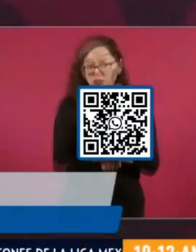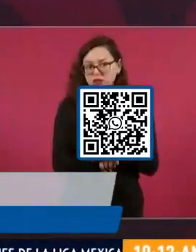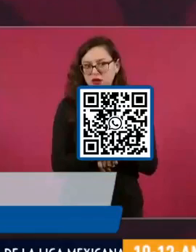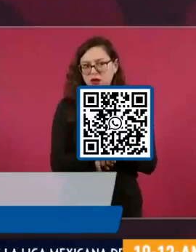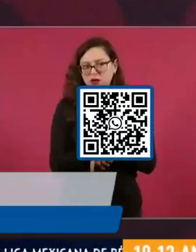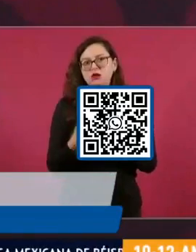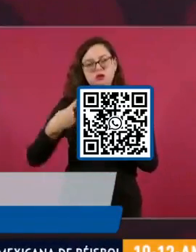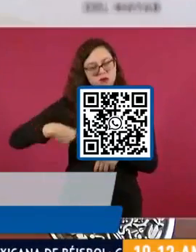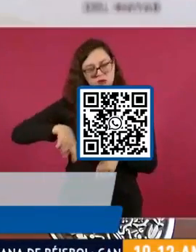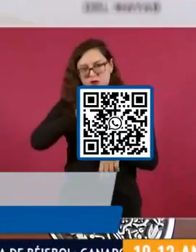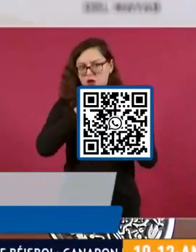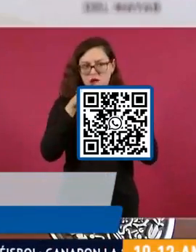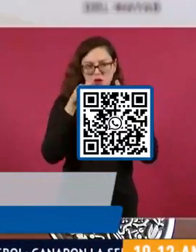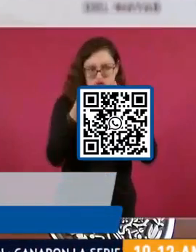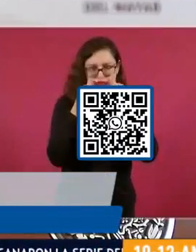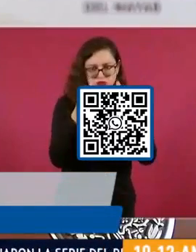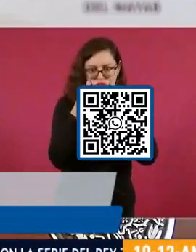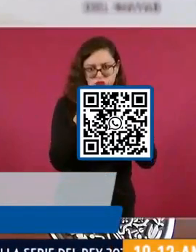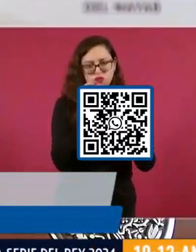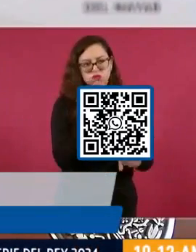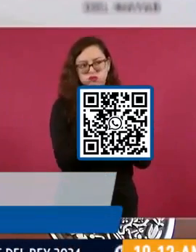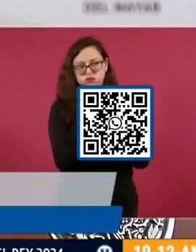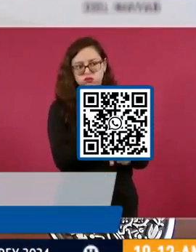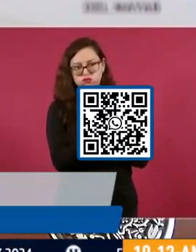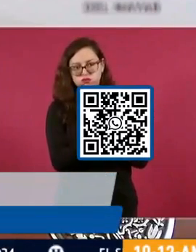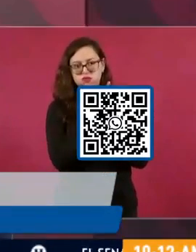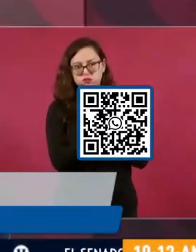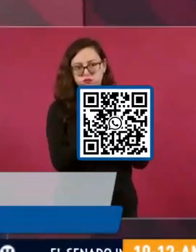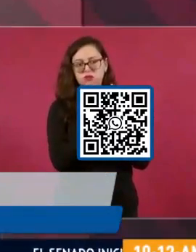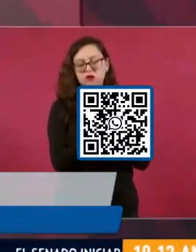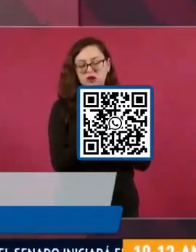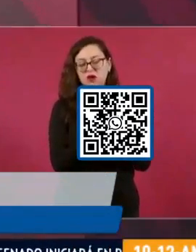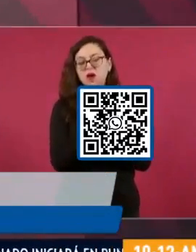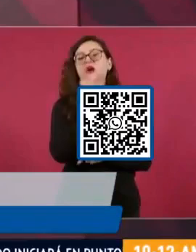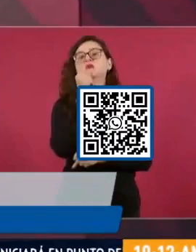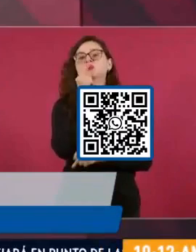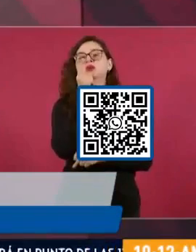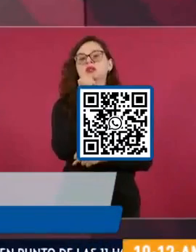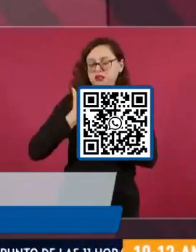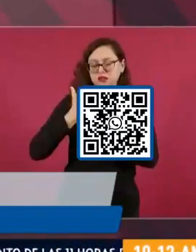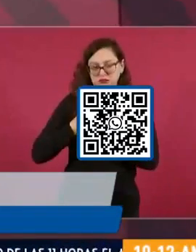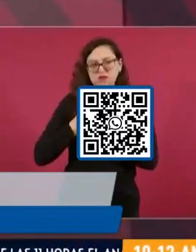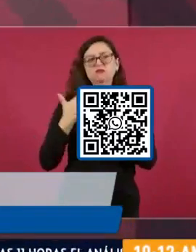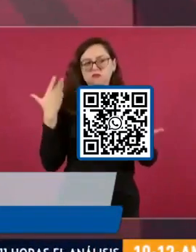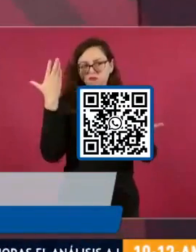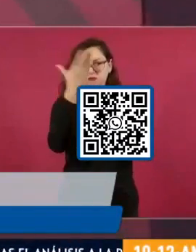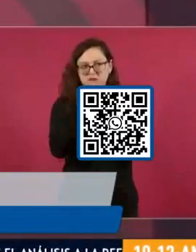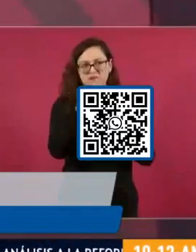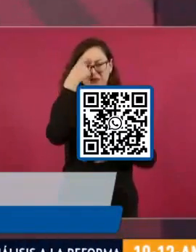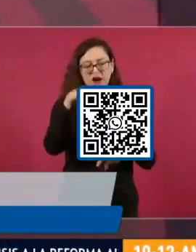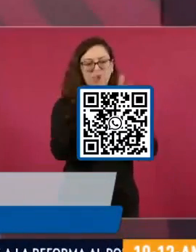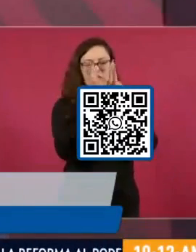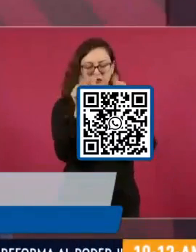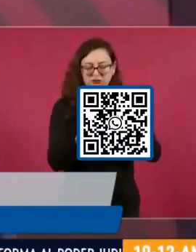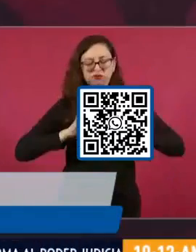está pendiente y se está actuando y hay elementos suficientes para garantizar la paz, la tranquilidad.